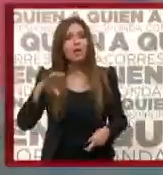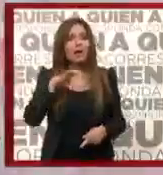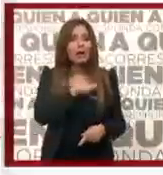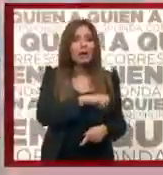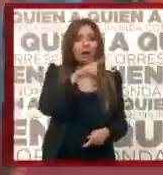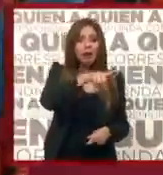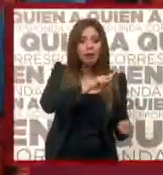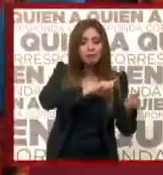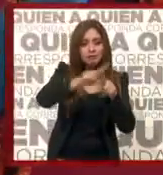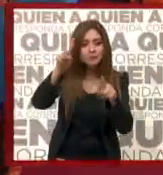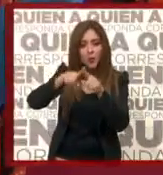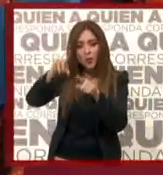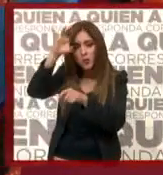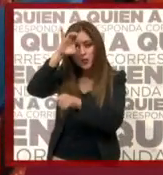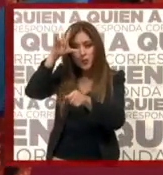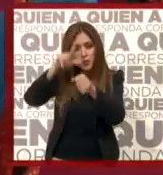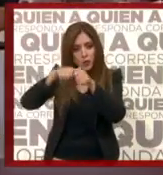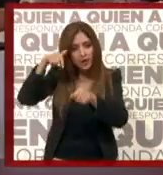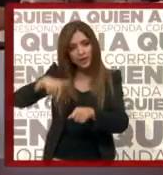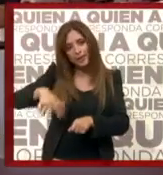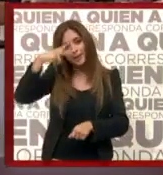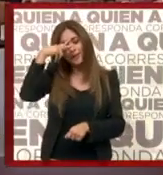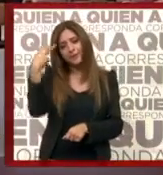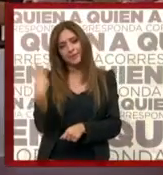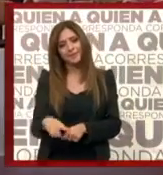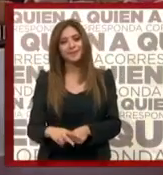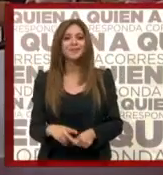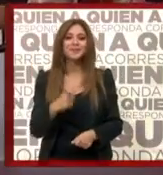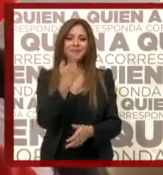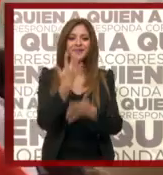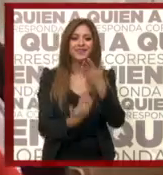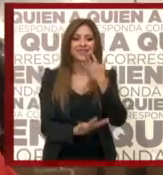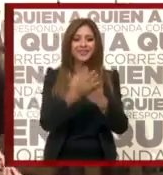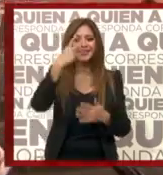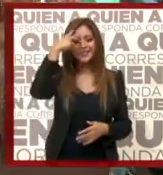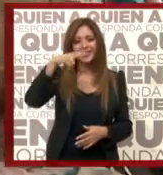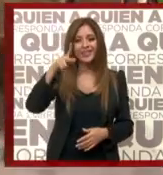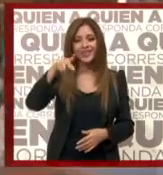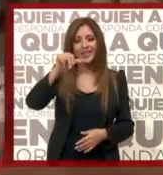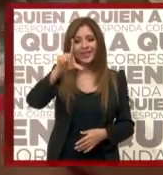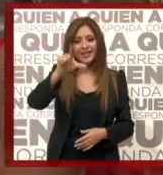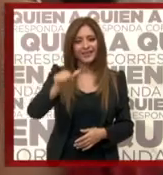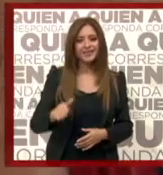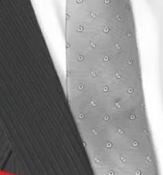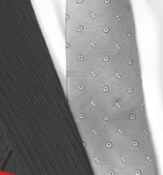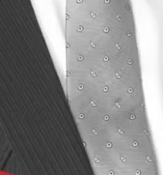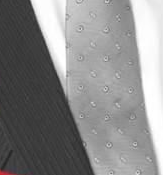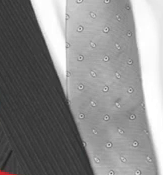imaginación inigualable del arte mexicano. Hecho en México, Carla Sandoval.